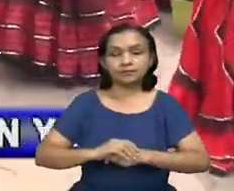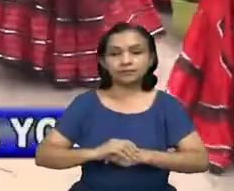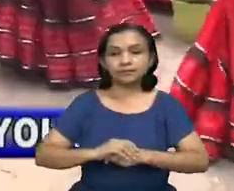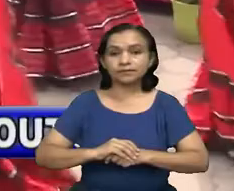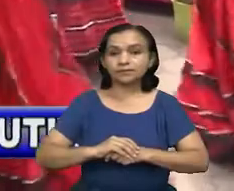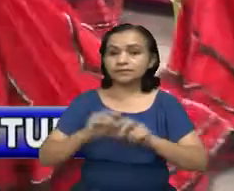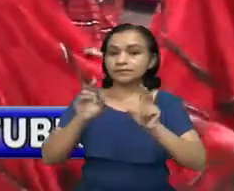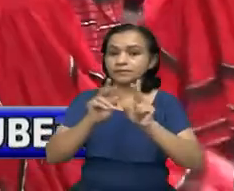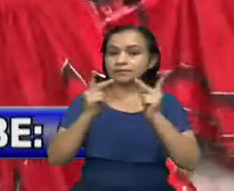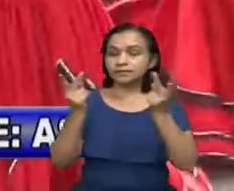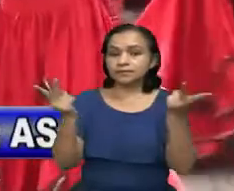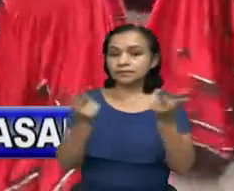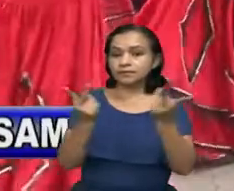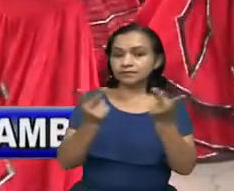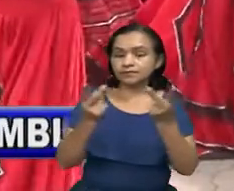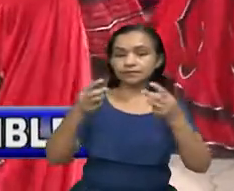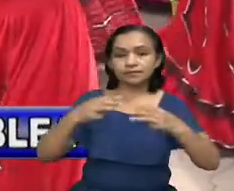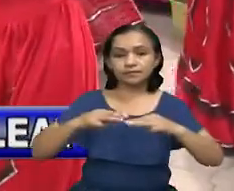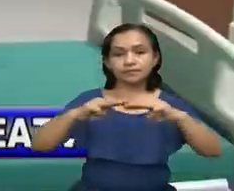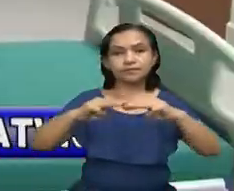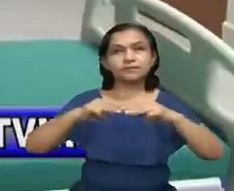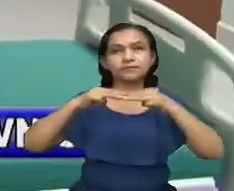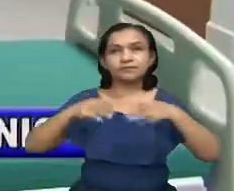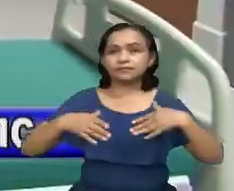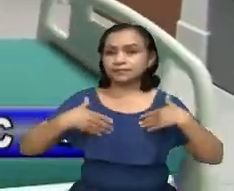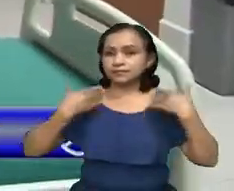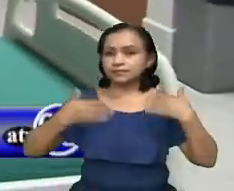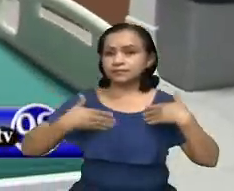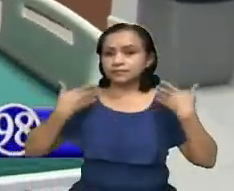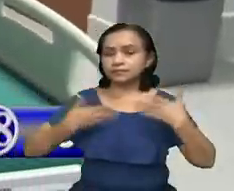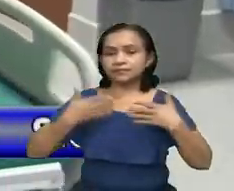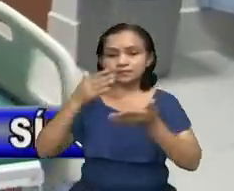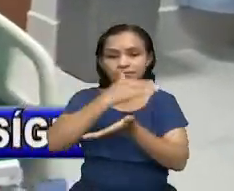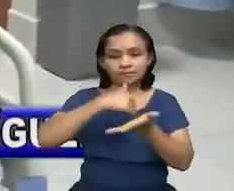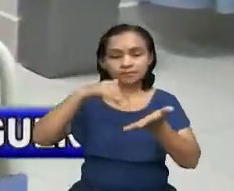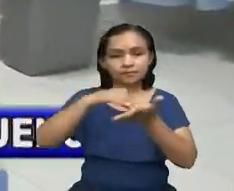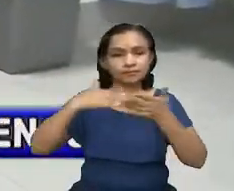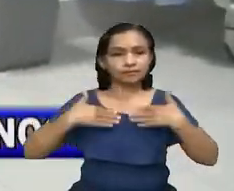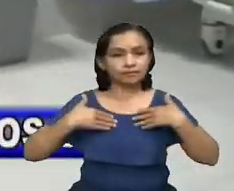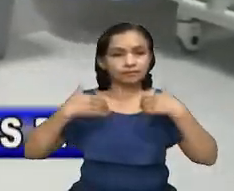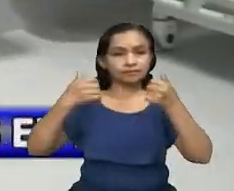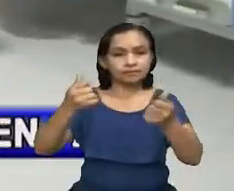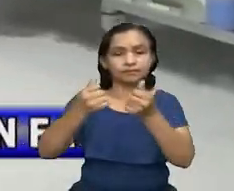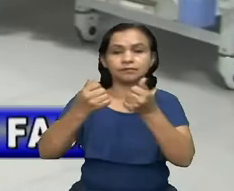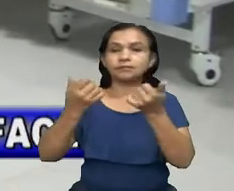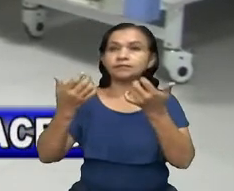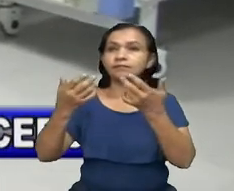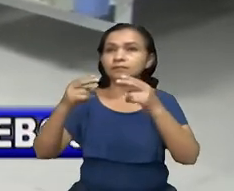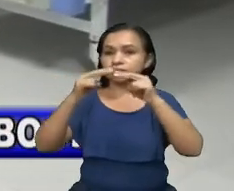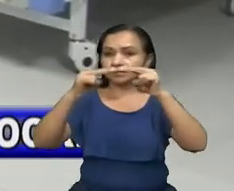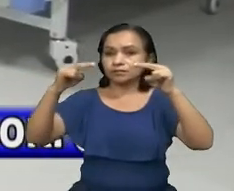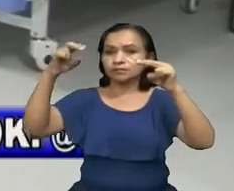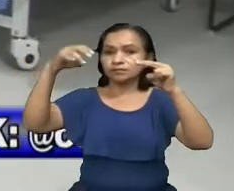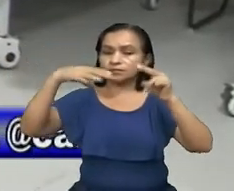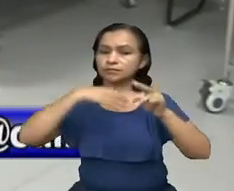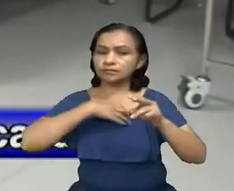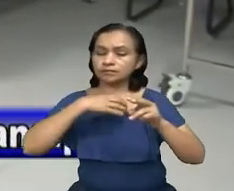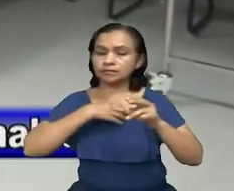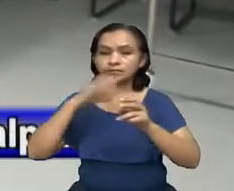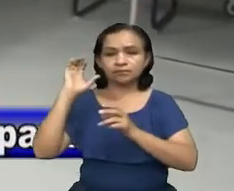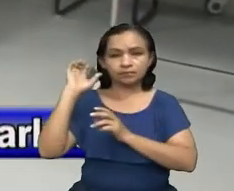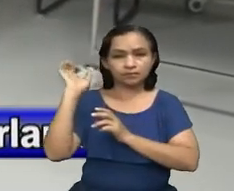La población de Matiares recibió con mucho entusiasmo esta moderna unidad de salud, que también cuenta con una planta de energía y una